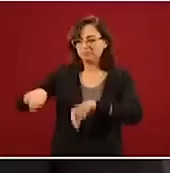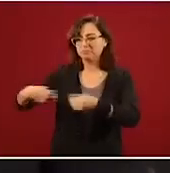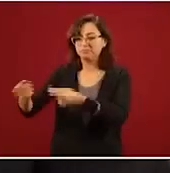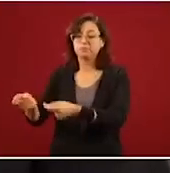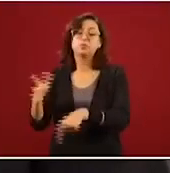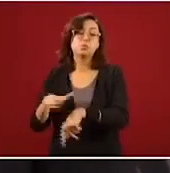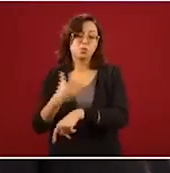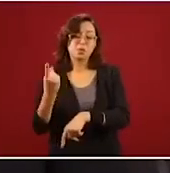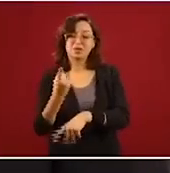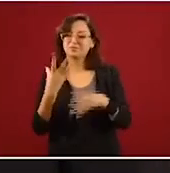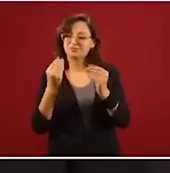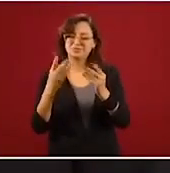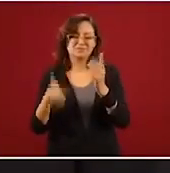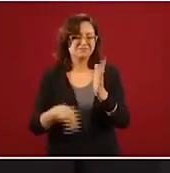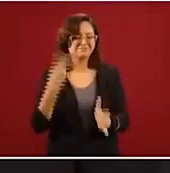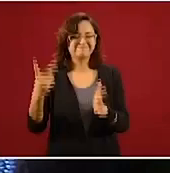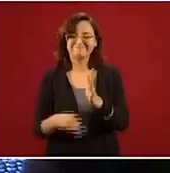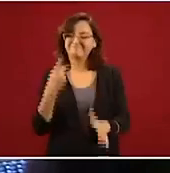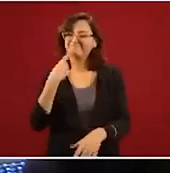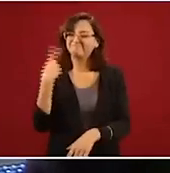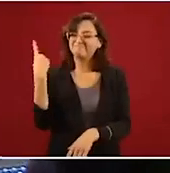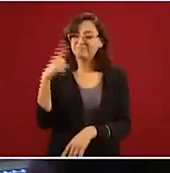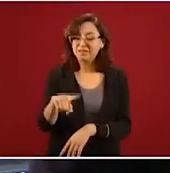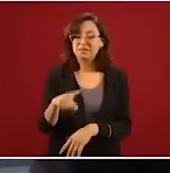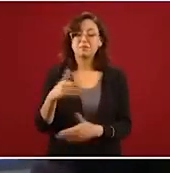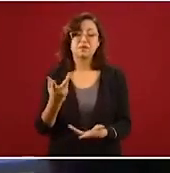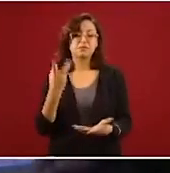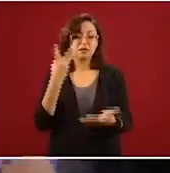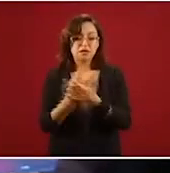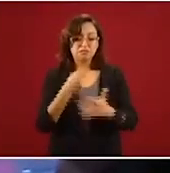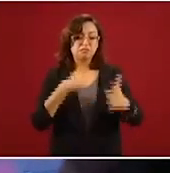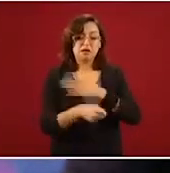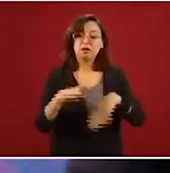ese sentido, que no quieren que los muevan